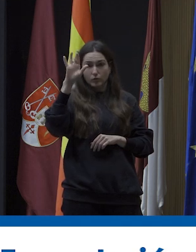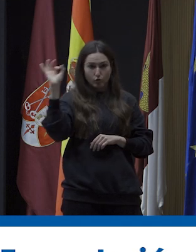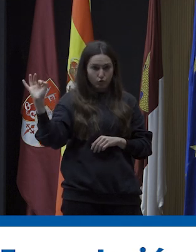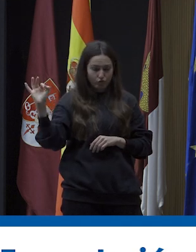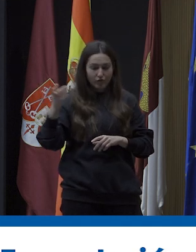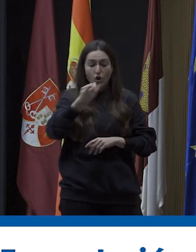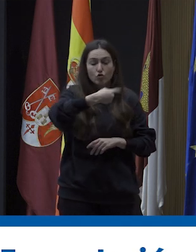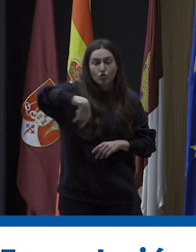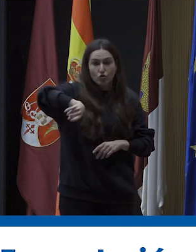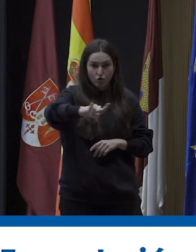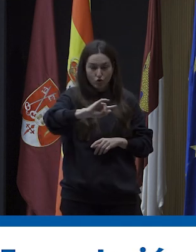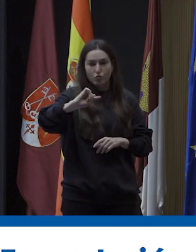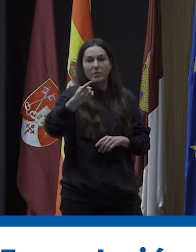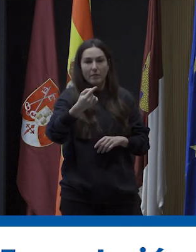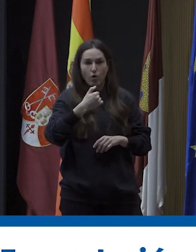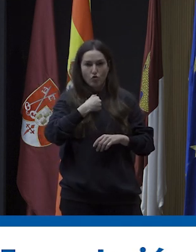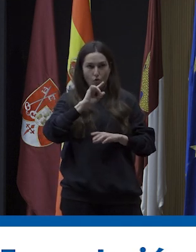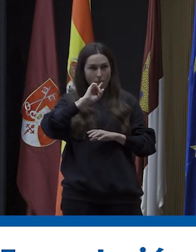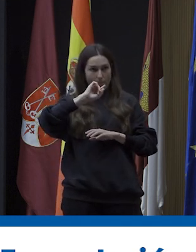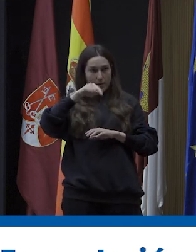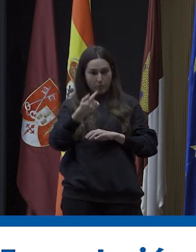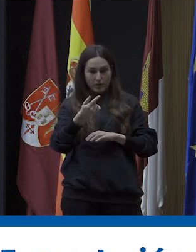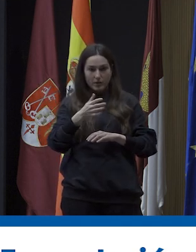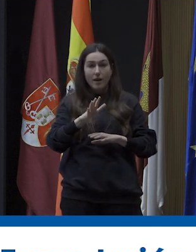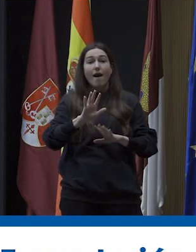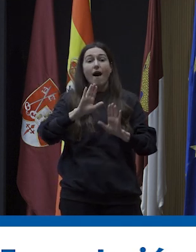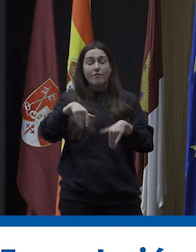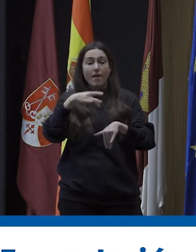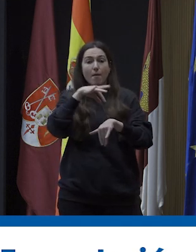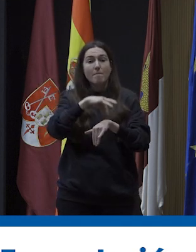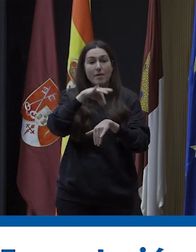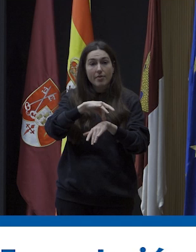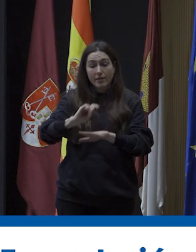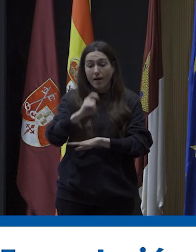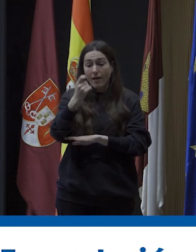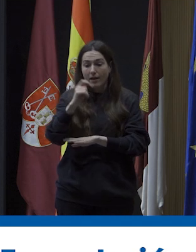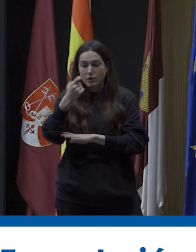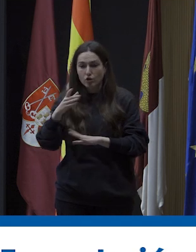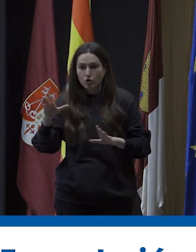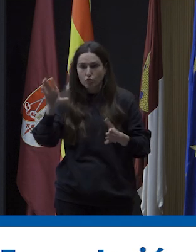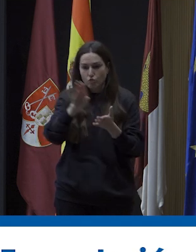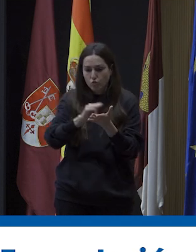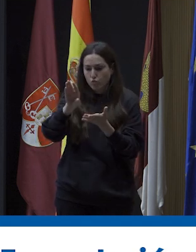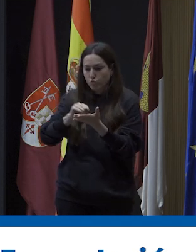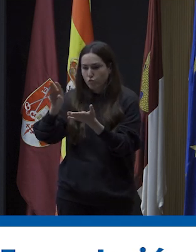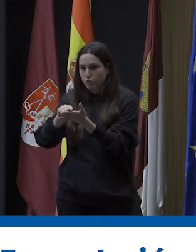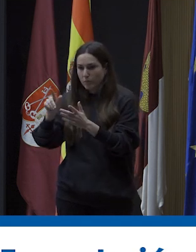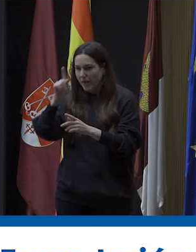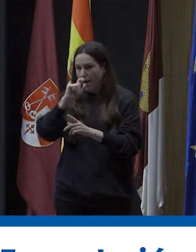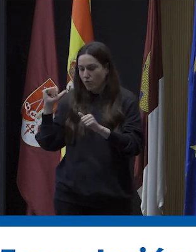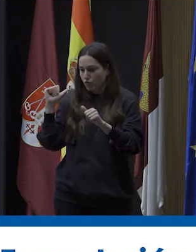los avances son siempre el resultado de una suma de logros acumulados a lo largo de los años. Y esto es lo que os quería